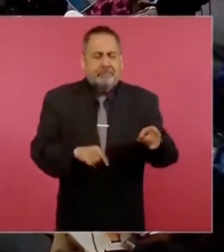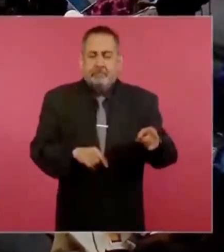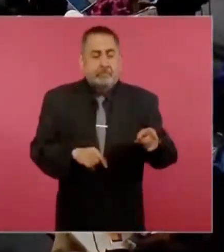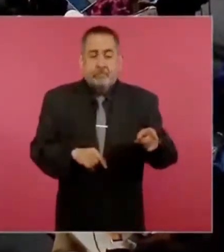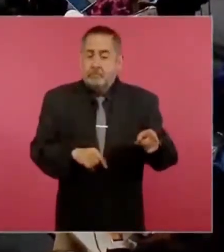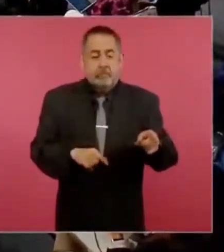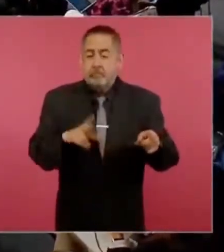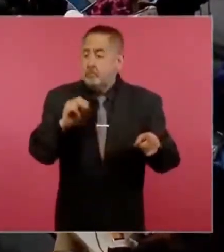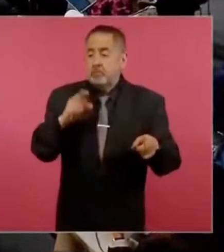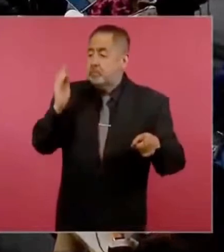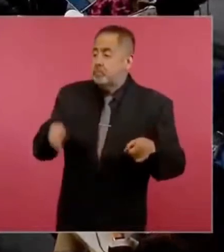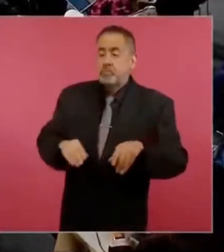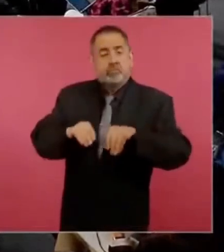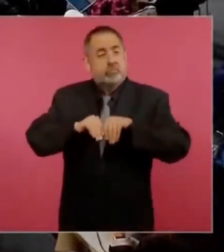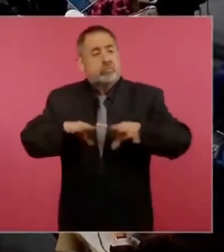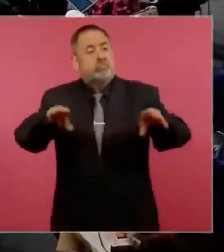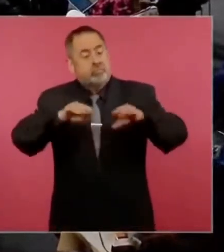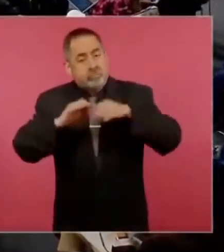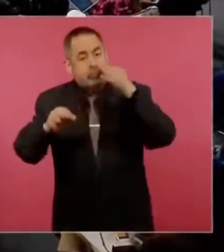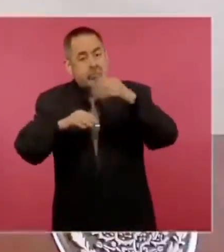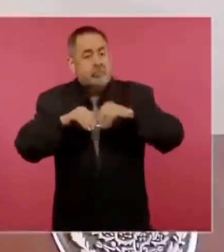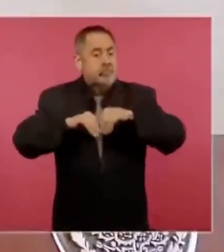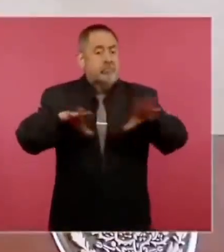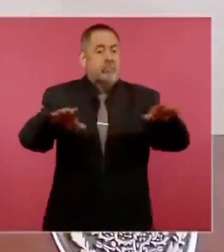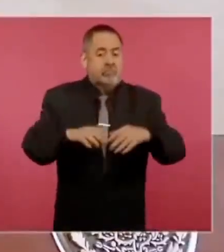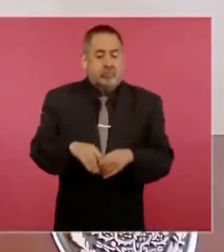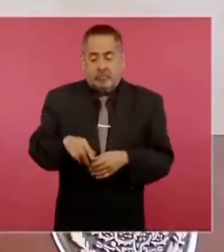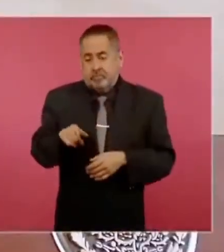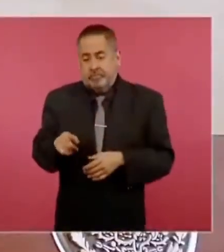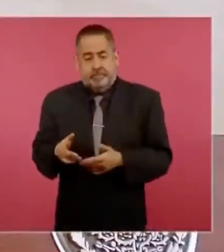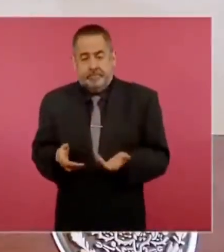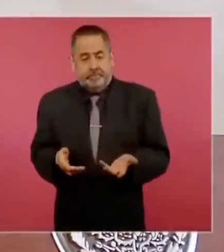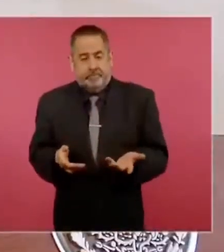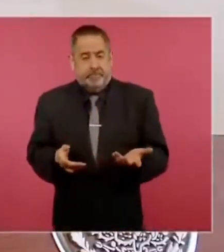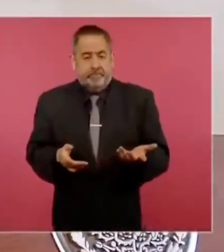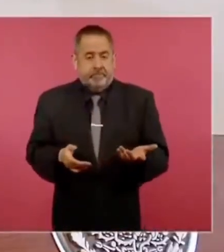aceptaron transmitir dicho bodrio,